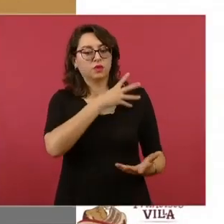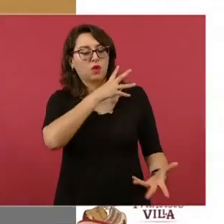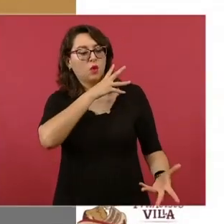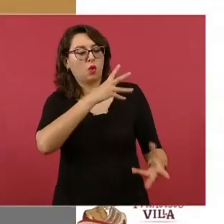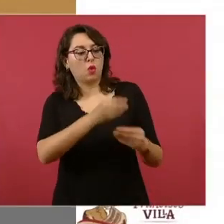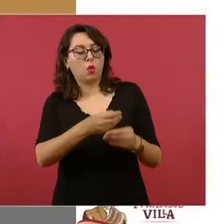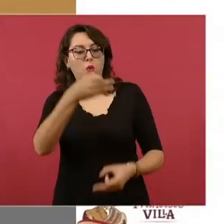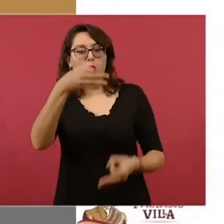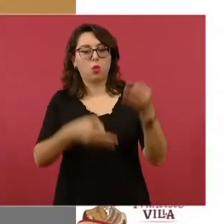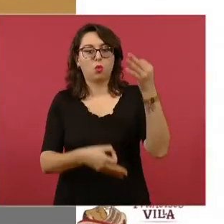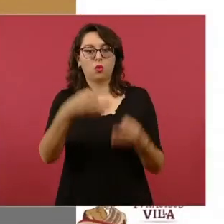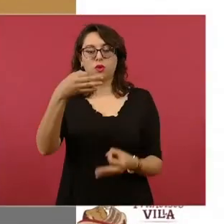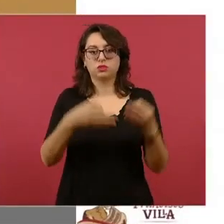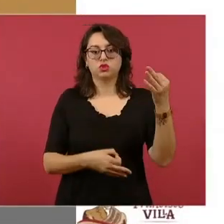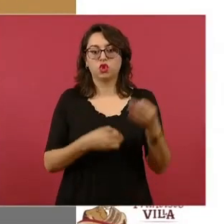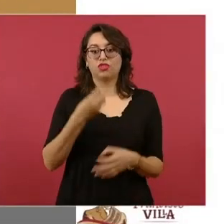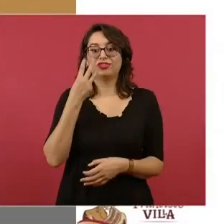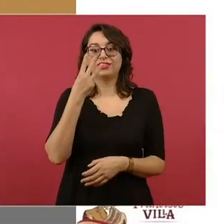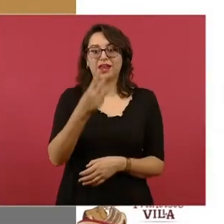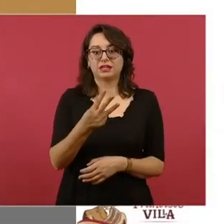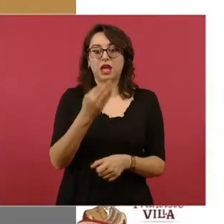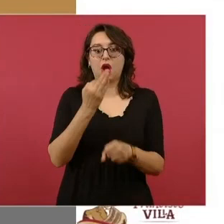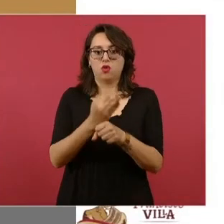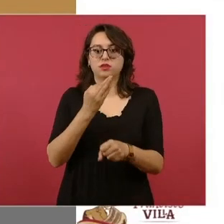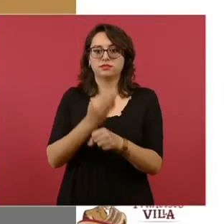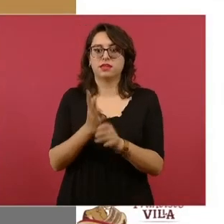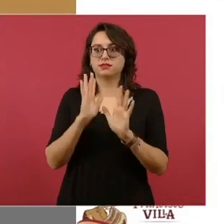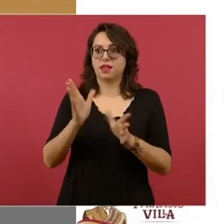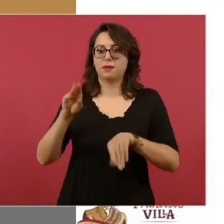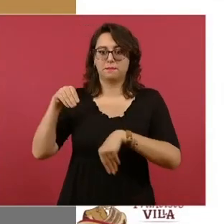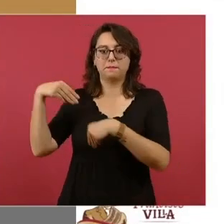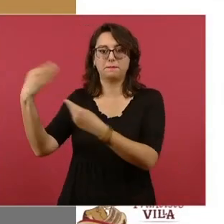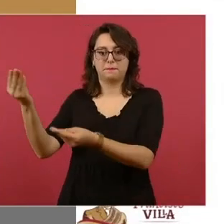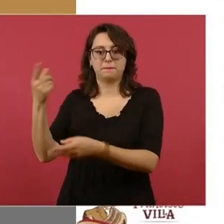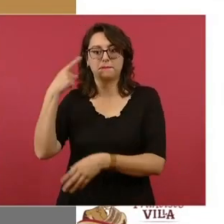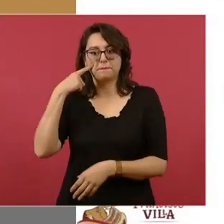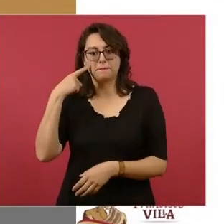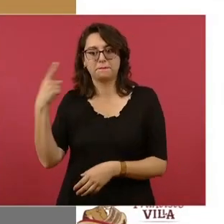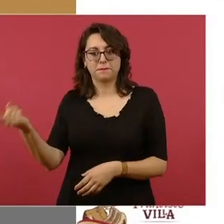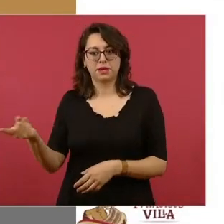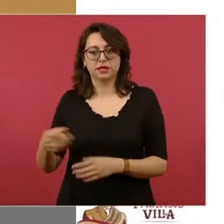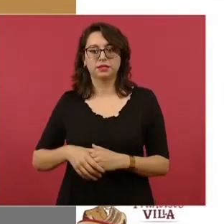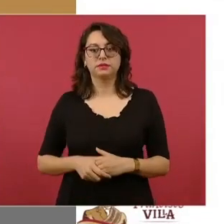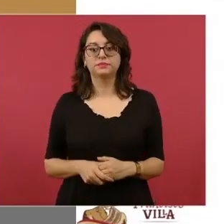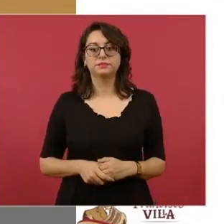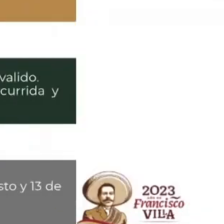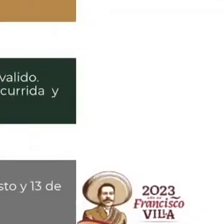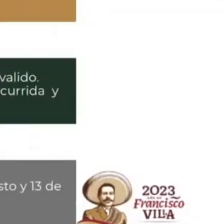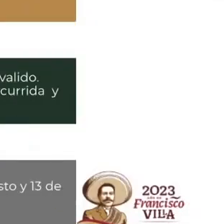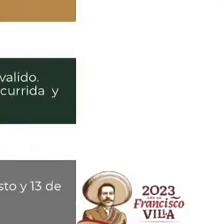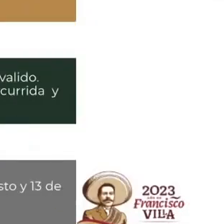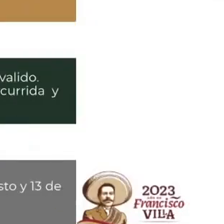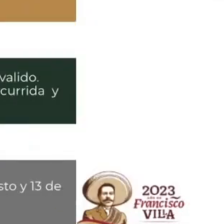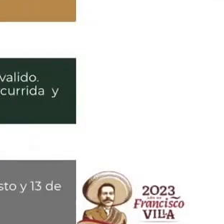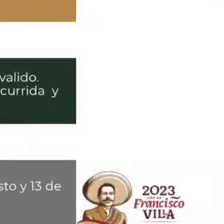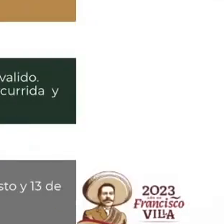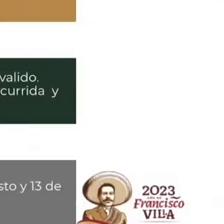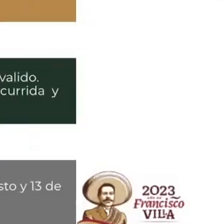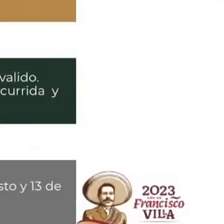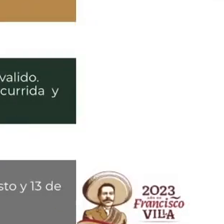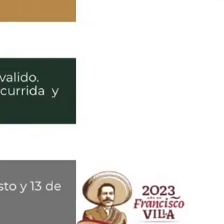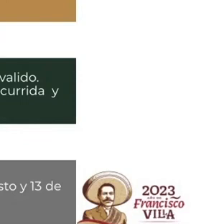de hoy hubo 3 proyectos en manos del ministro ponente en diversos